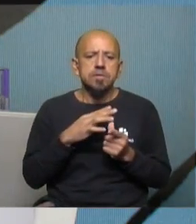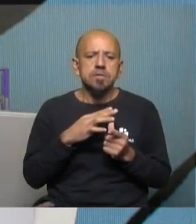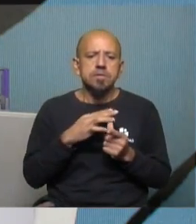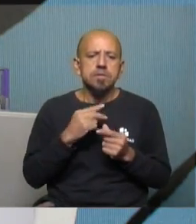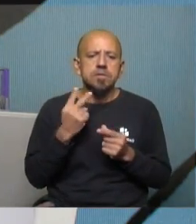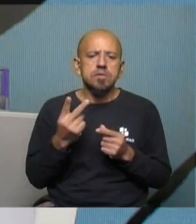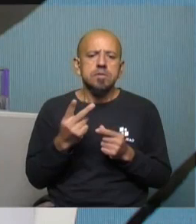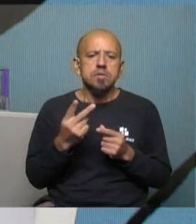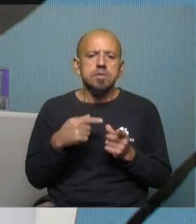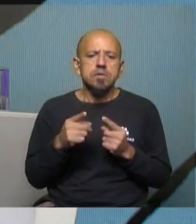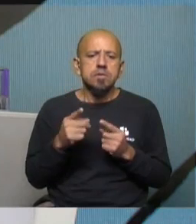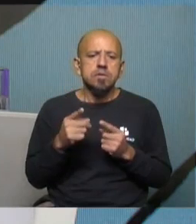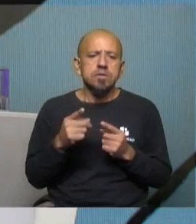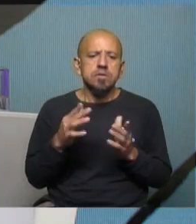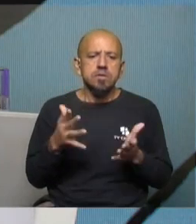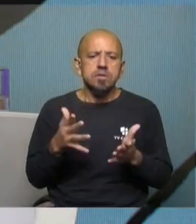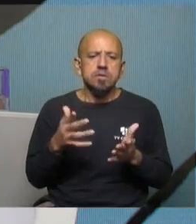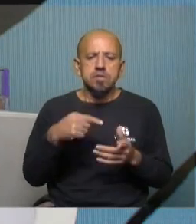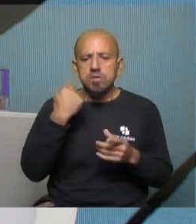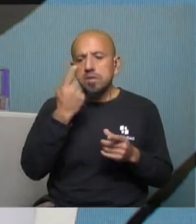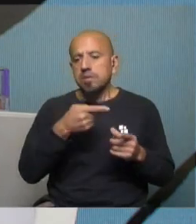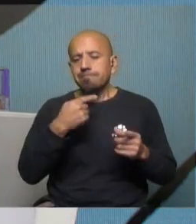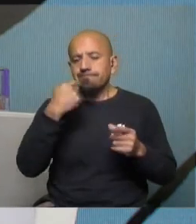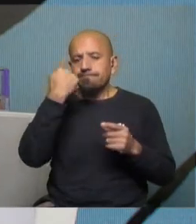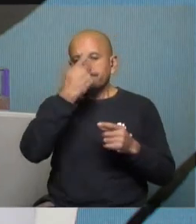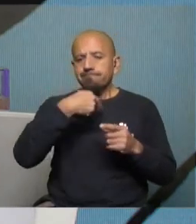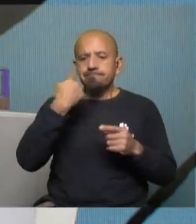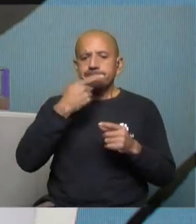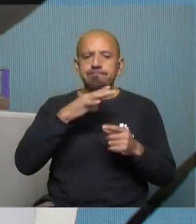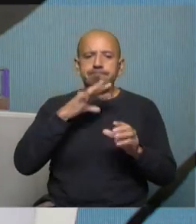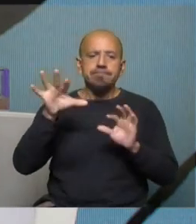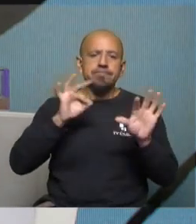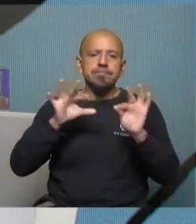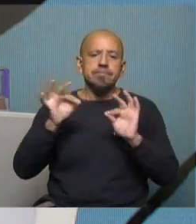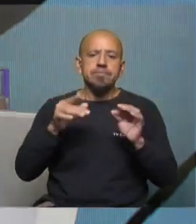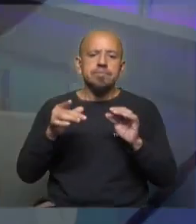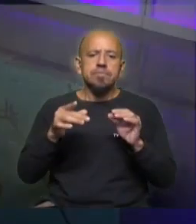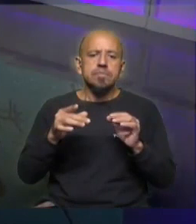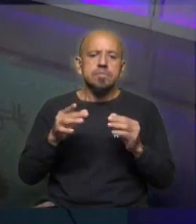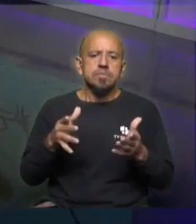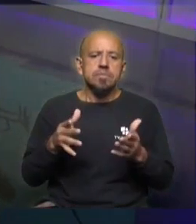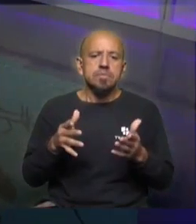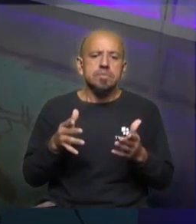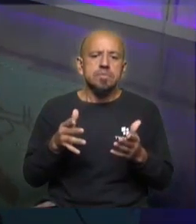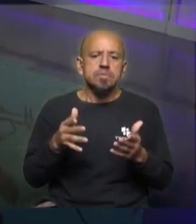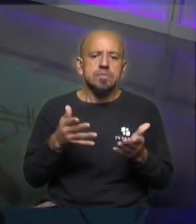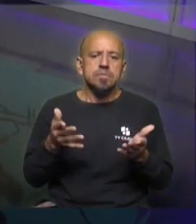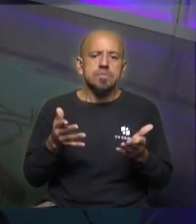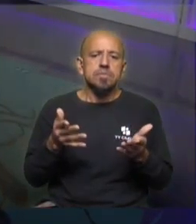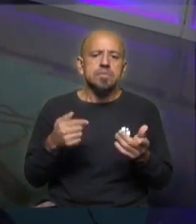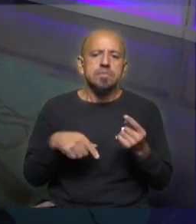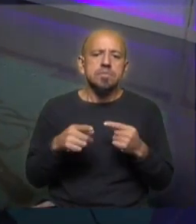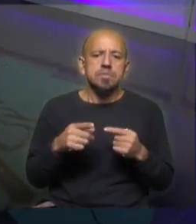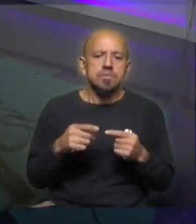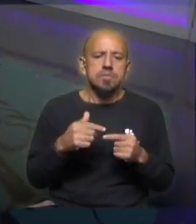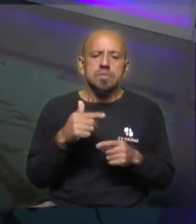dos no se les ve la cara no se ve el rostro porque Claro tenía que elegir planes seguramente había como segundones